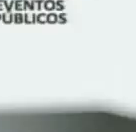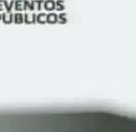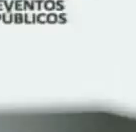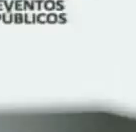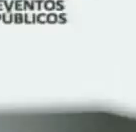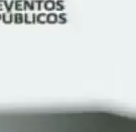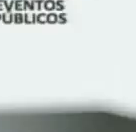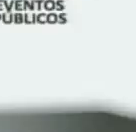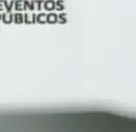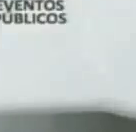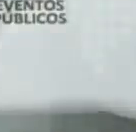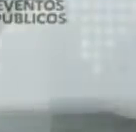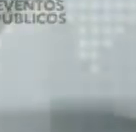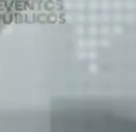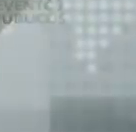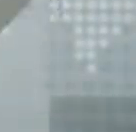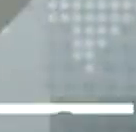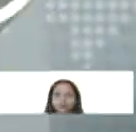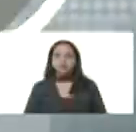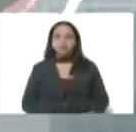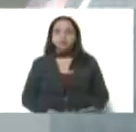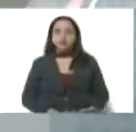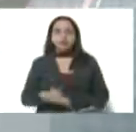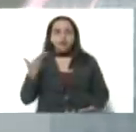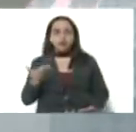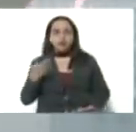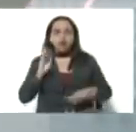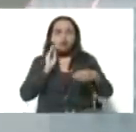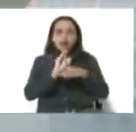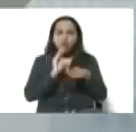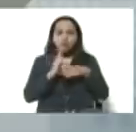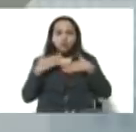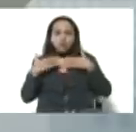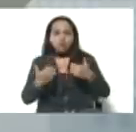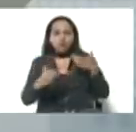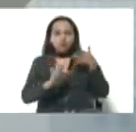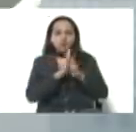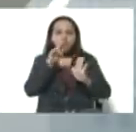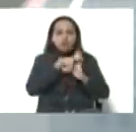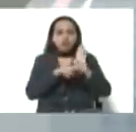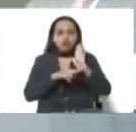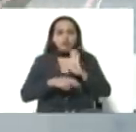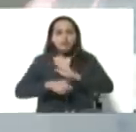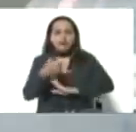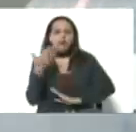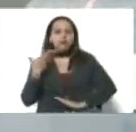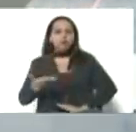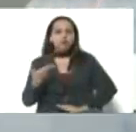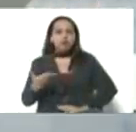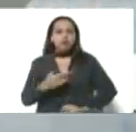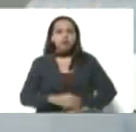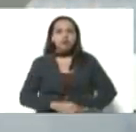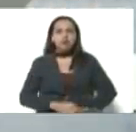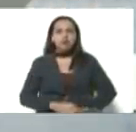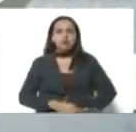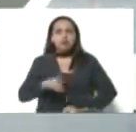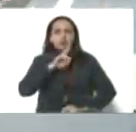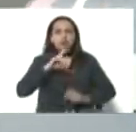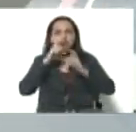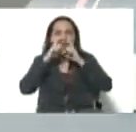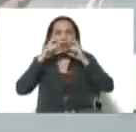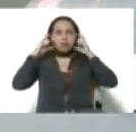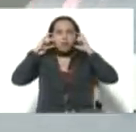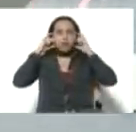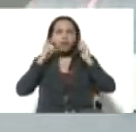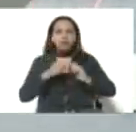de las normas de bioseguridad sanitaria se incluye tan importante de todo el uso del tapabocas